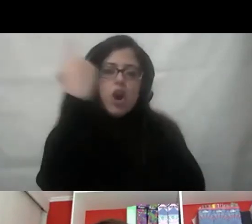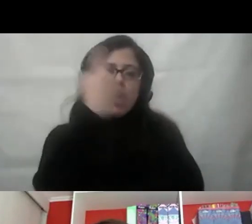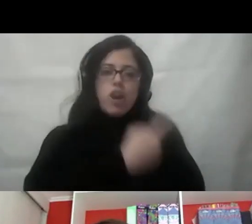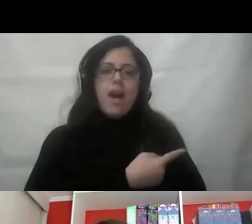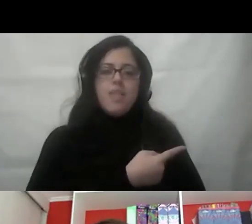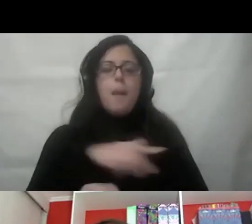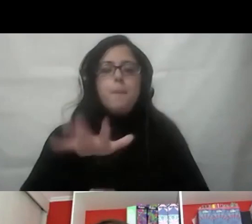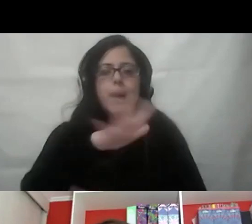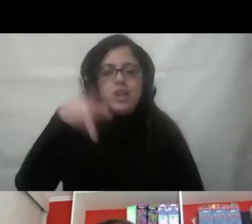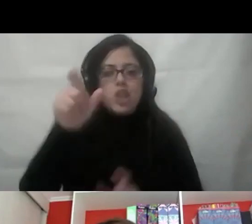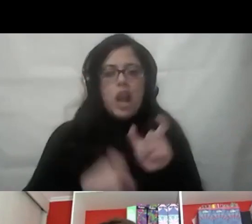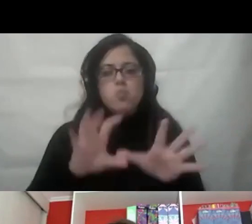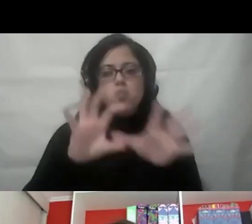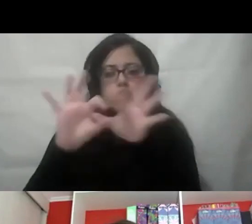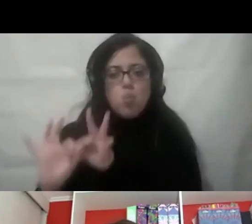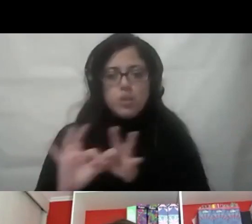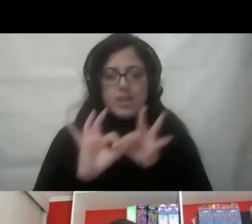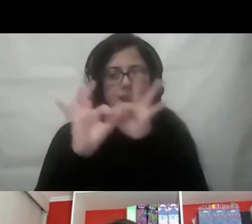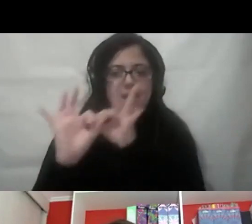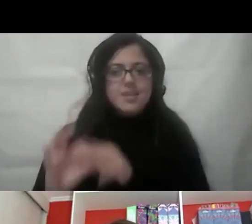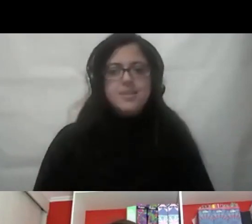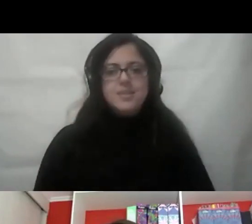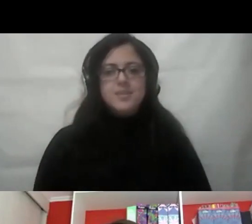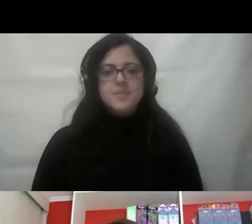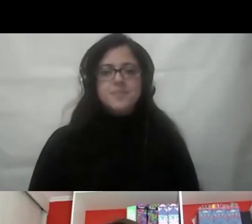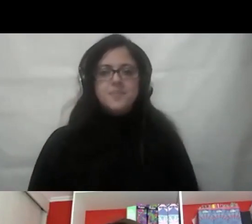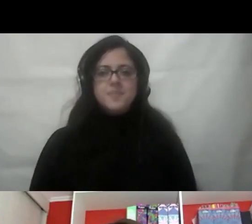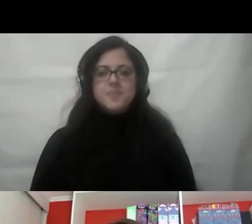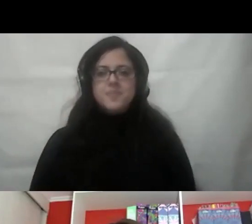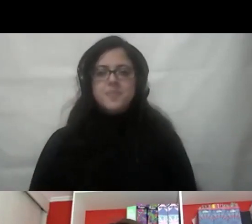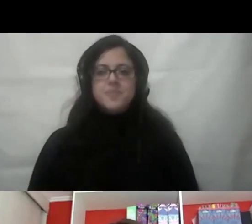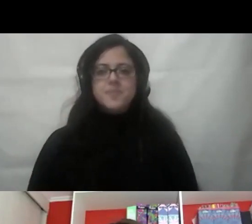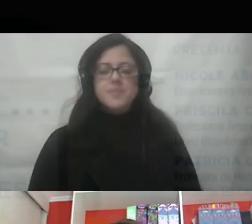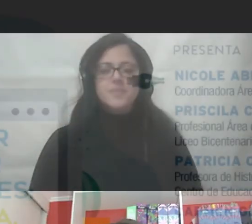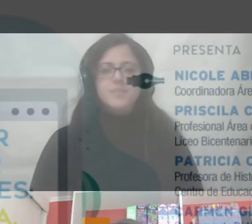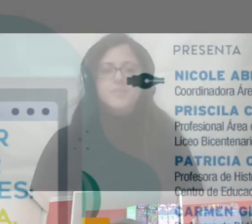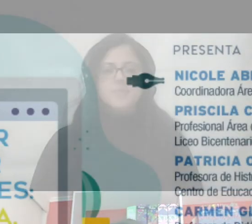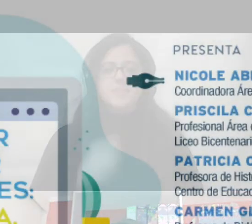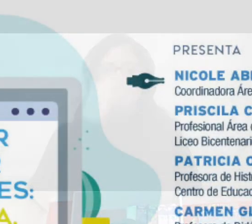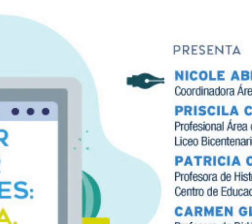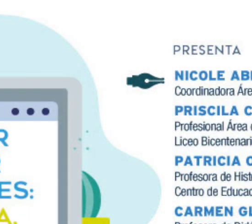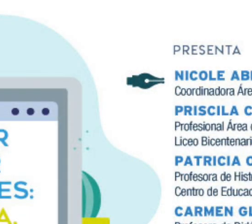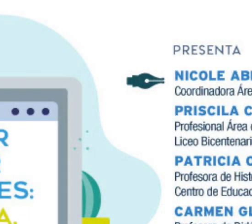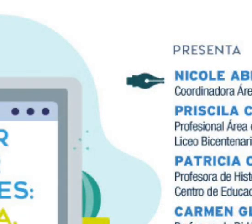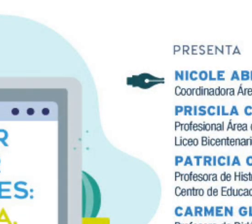gracias. Muchas gracias.